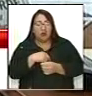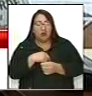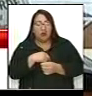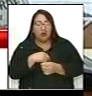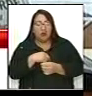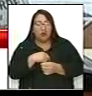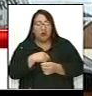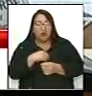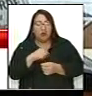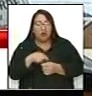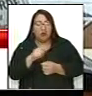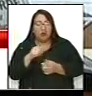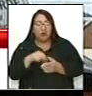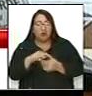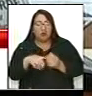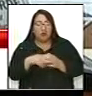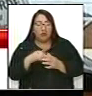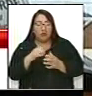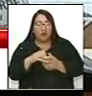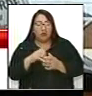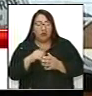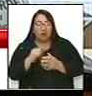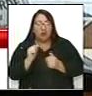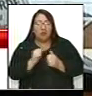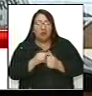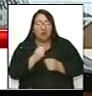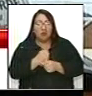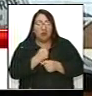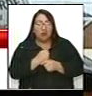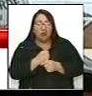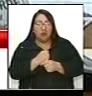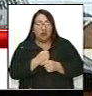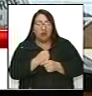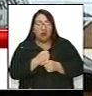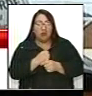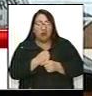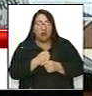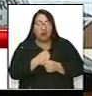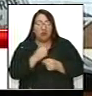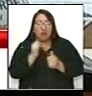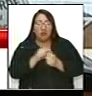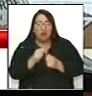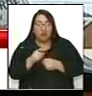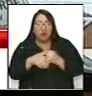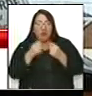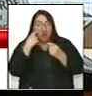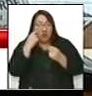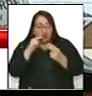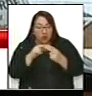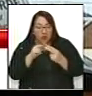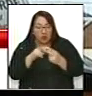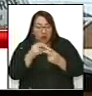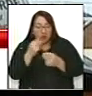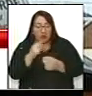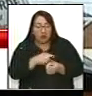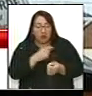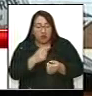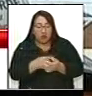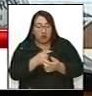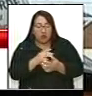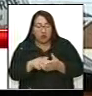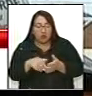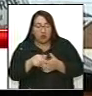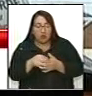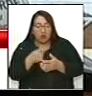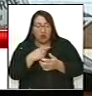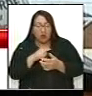creación hemos nacido con aptitudes y actitudes. La aptitud, el conocimiento, hay que fortalecerlo, hay que enriquecerlo.